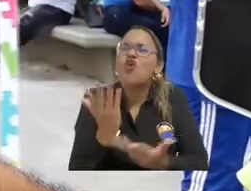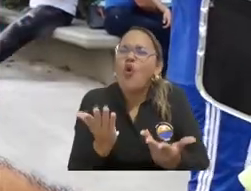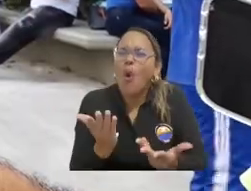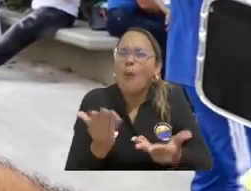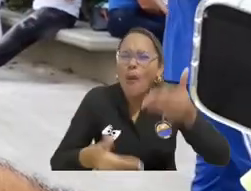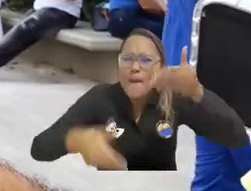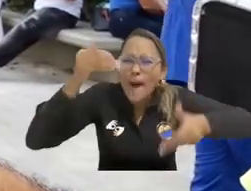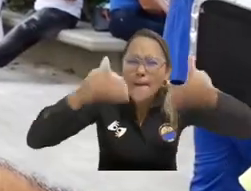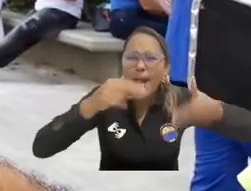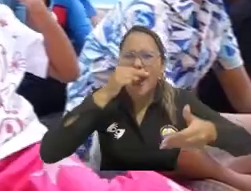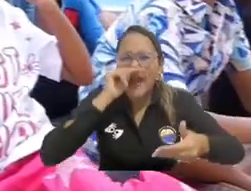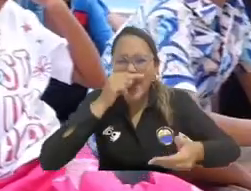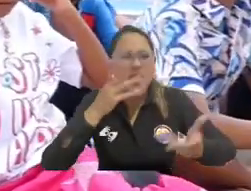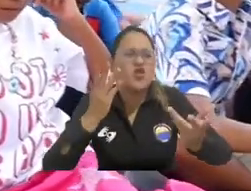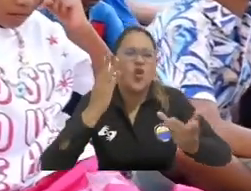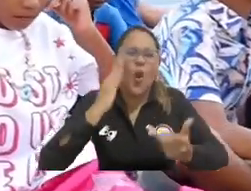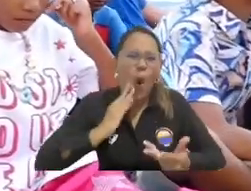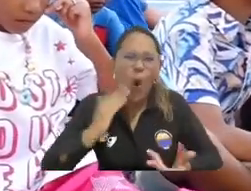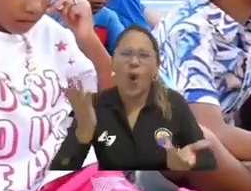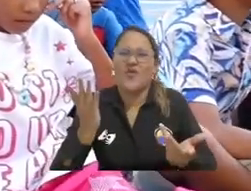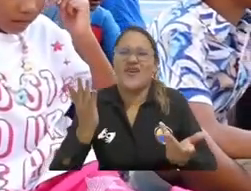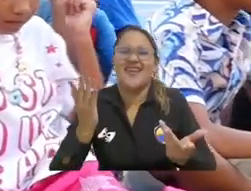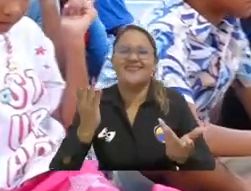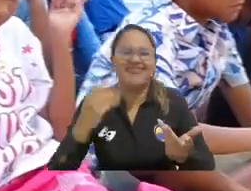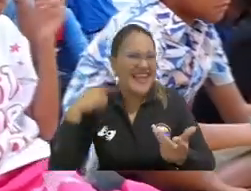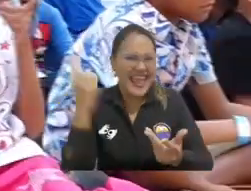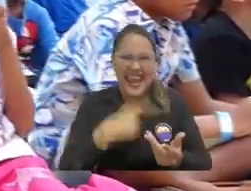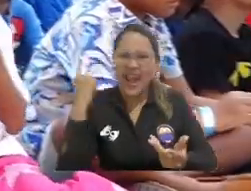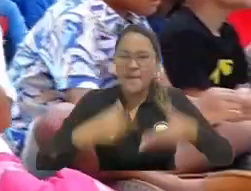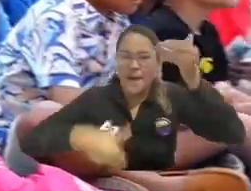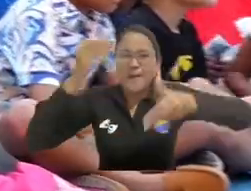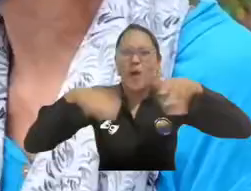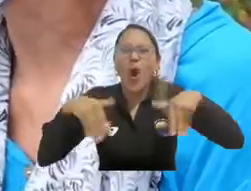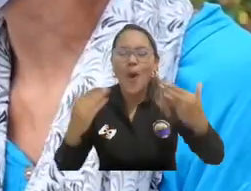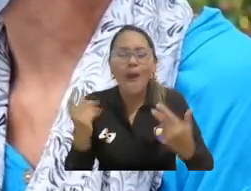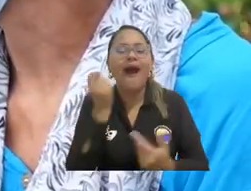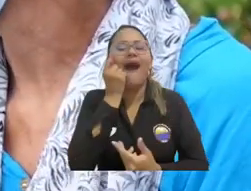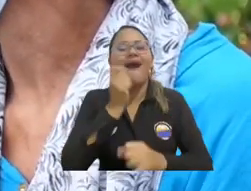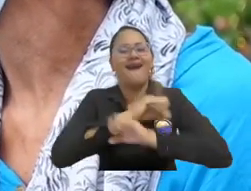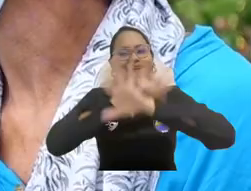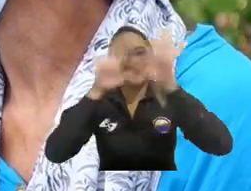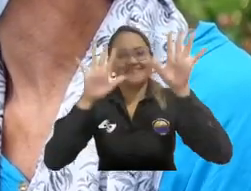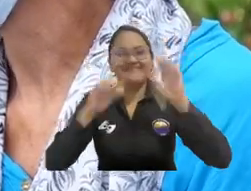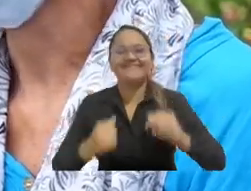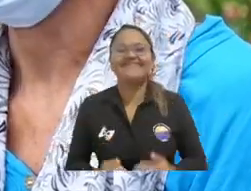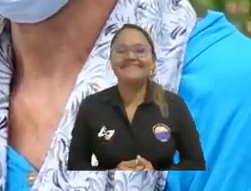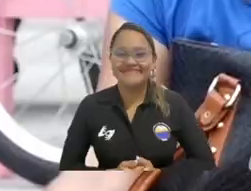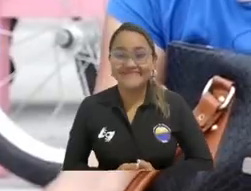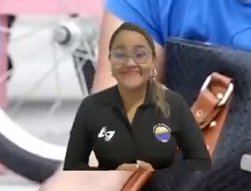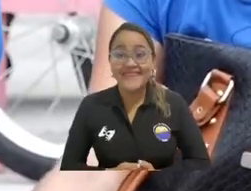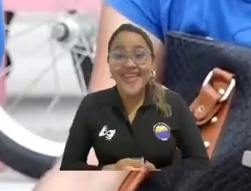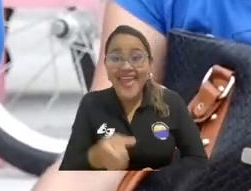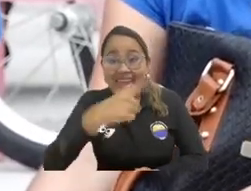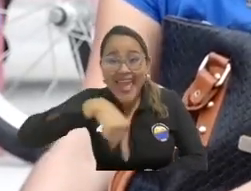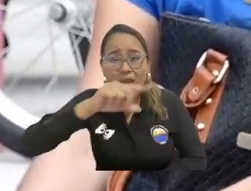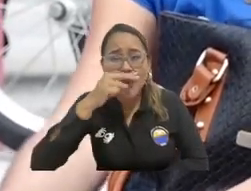comprender las diferentes formas del desarrollo de nuestros niños, niñas, adolescentes y la población en general.